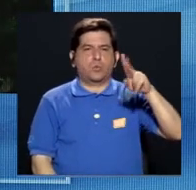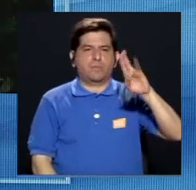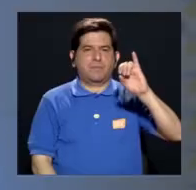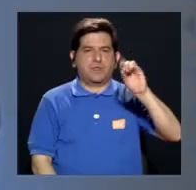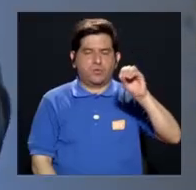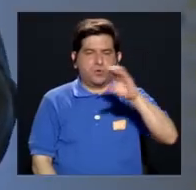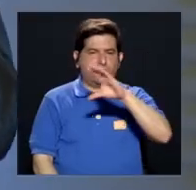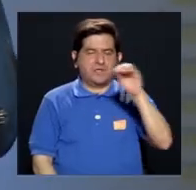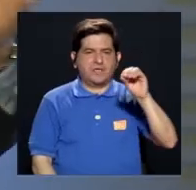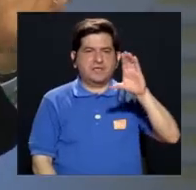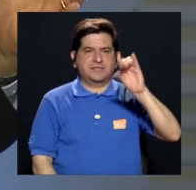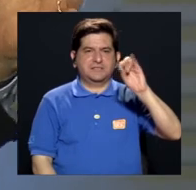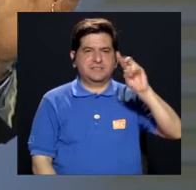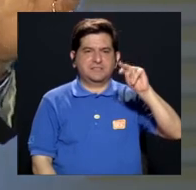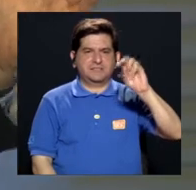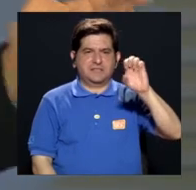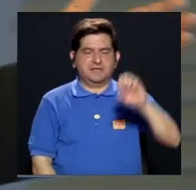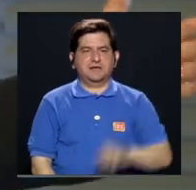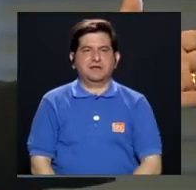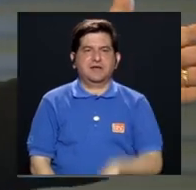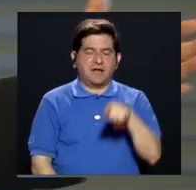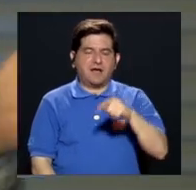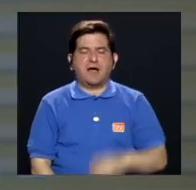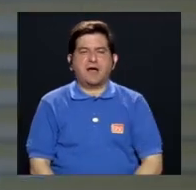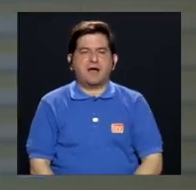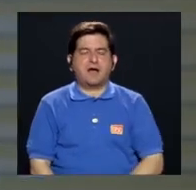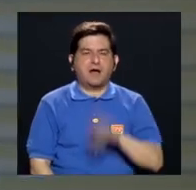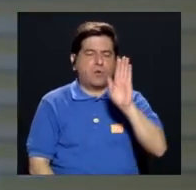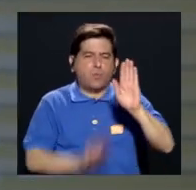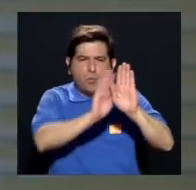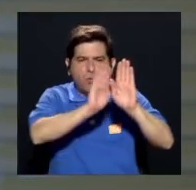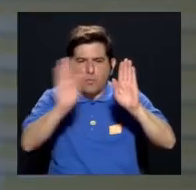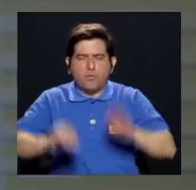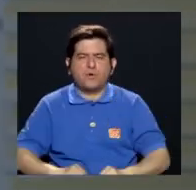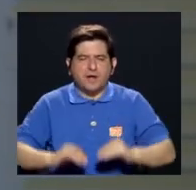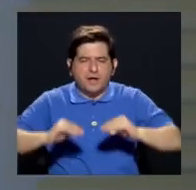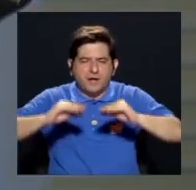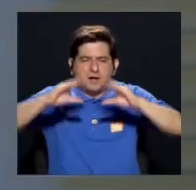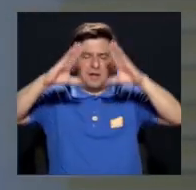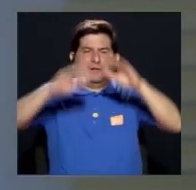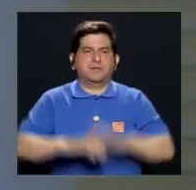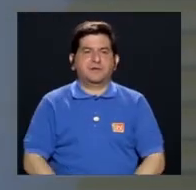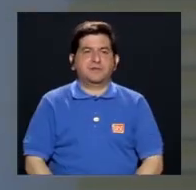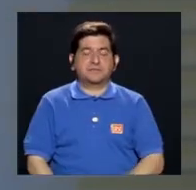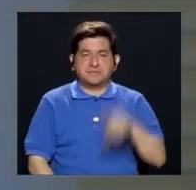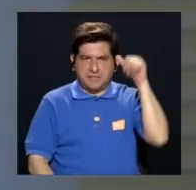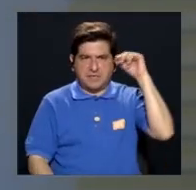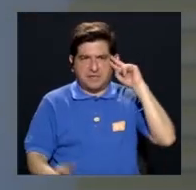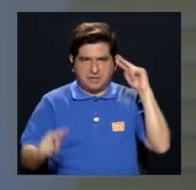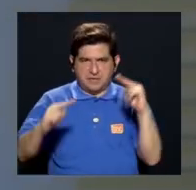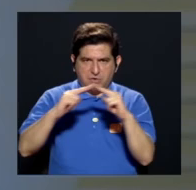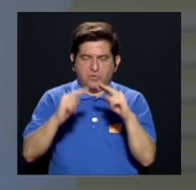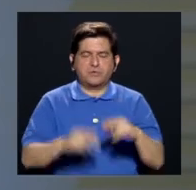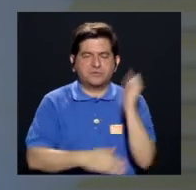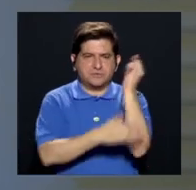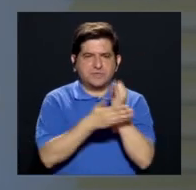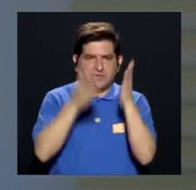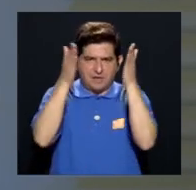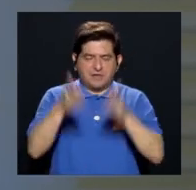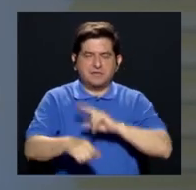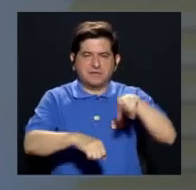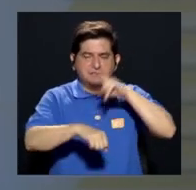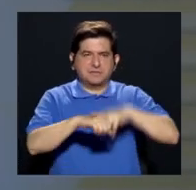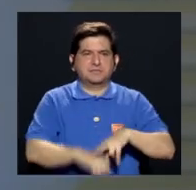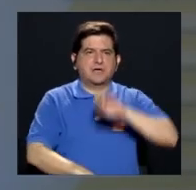cisne, el mural Amanecer del muy reconocido artista nacional